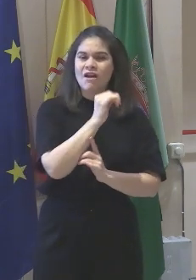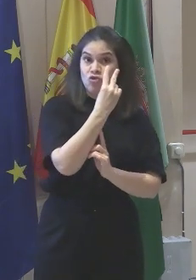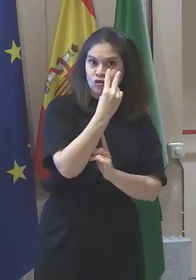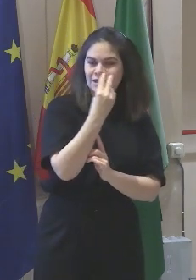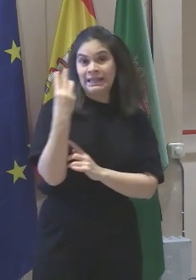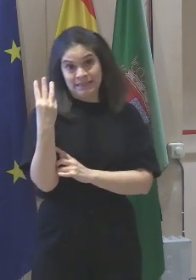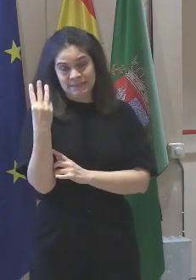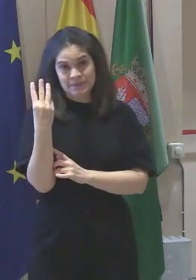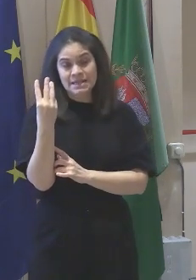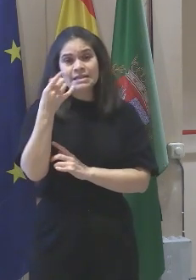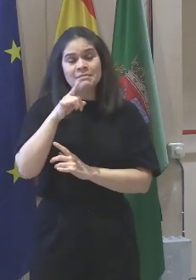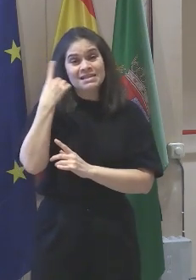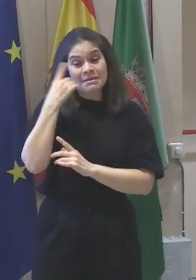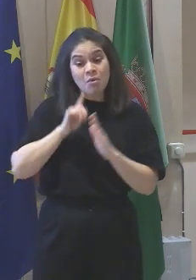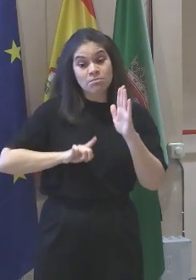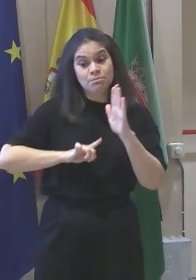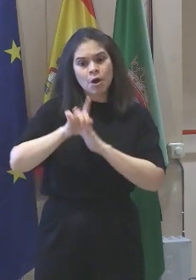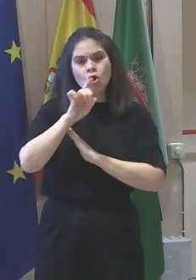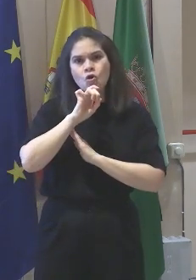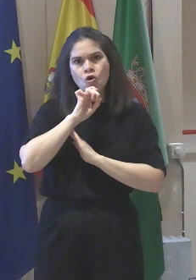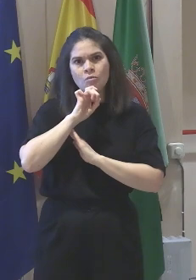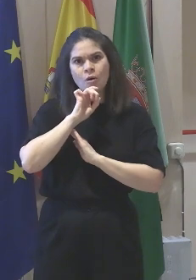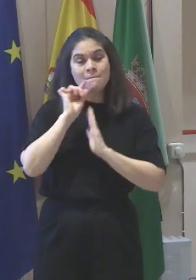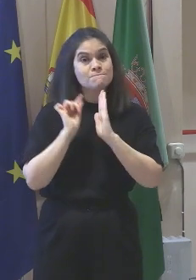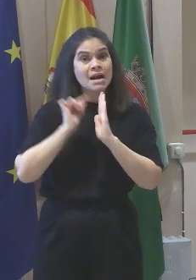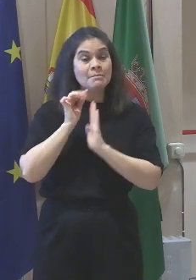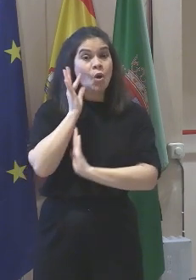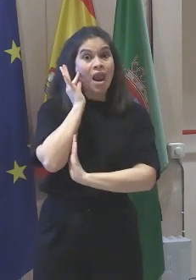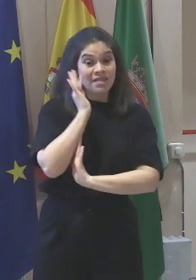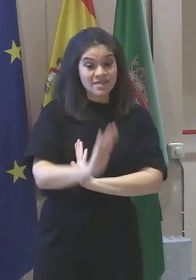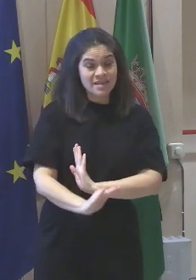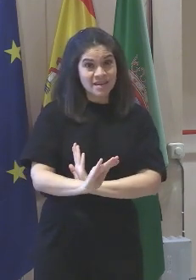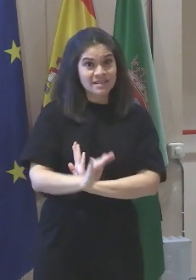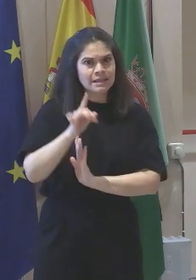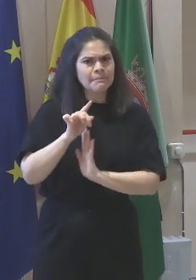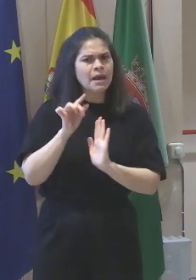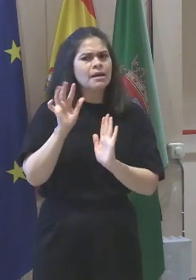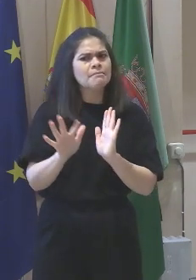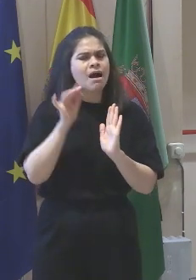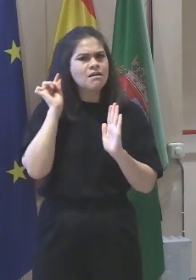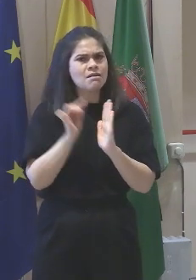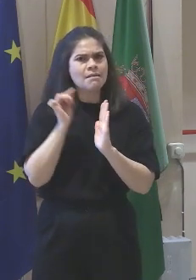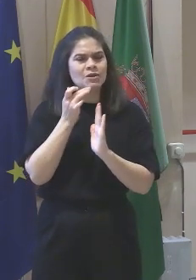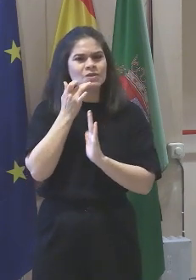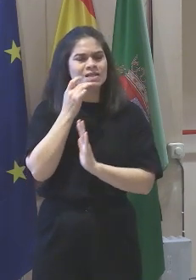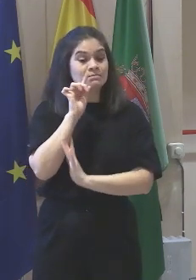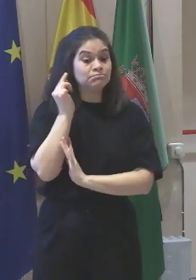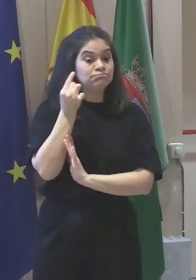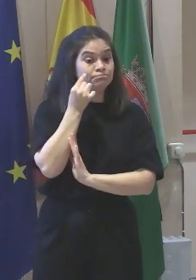Sabemos también que esa progresión se produce de forma un poquito más rápida en las niñas y que se produce también más rápida si hemos detectado